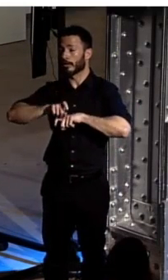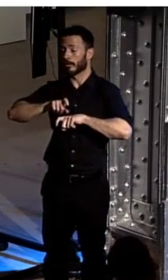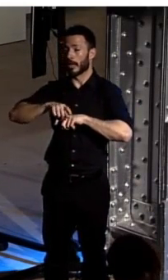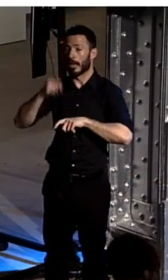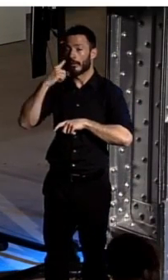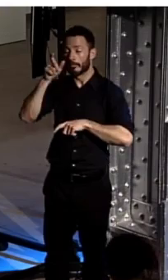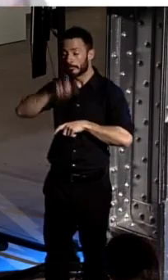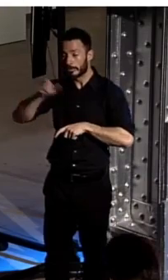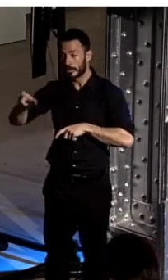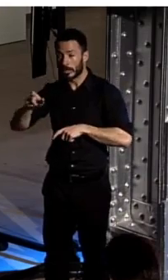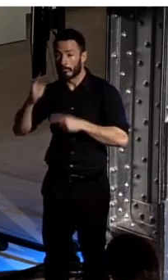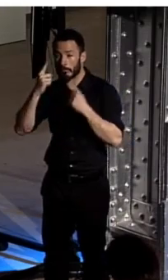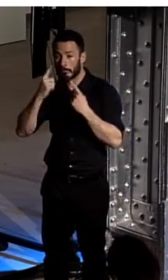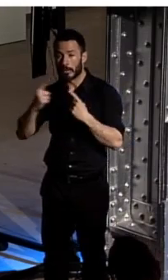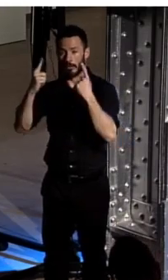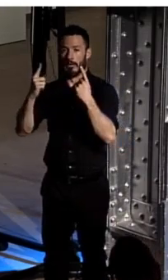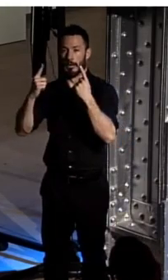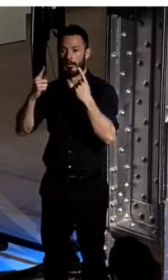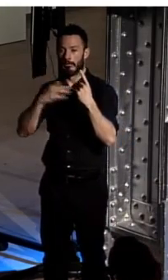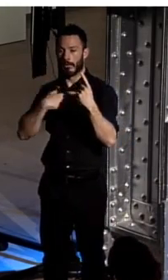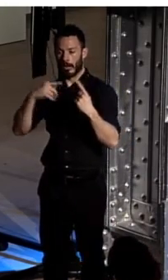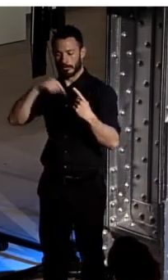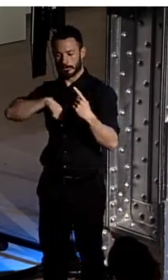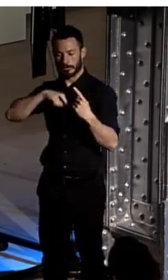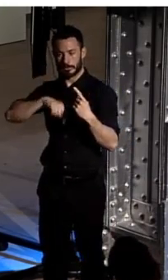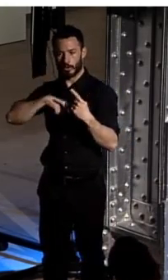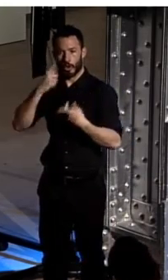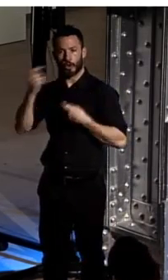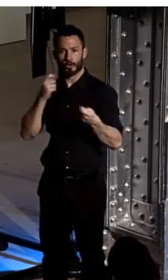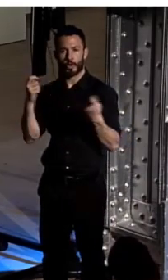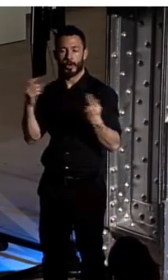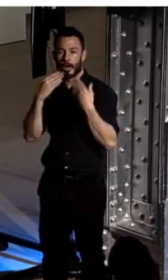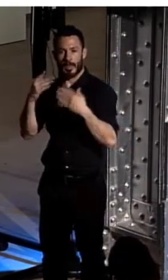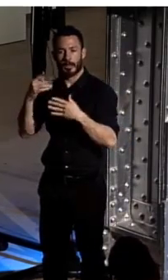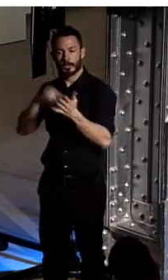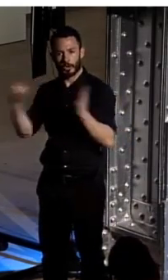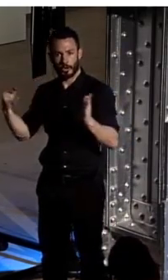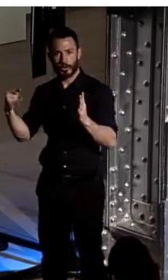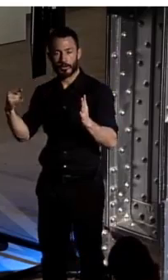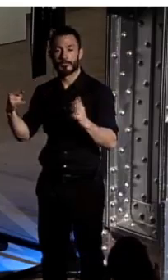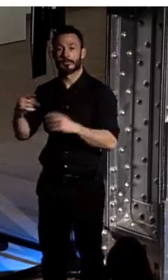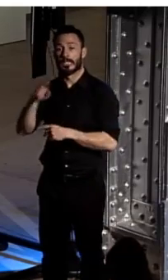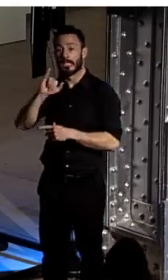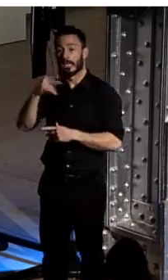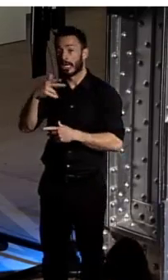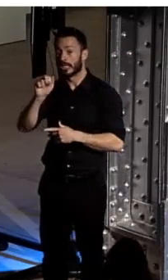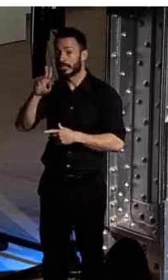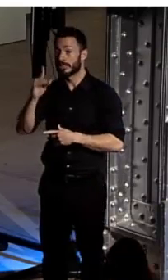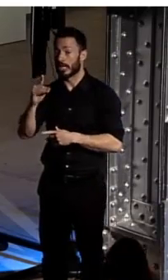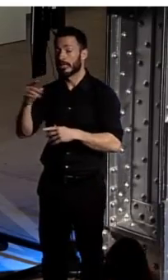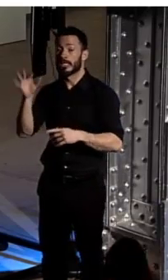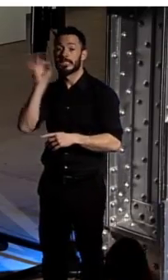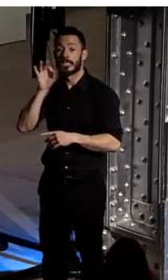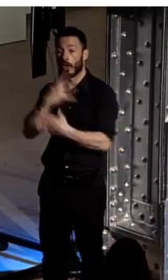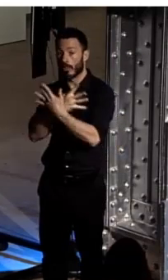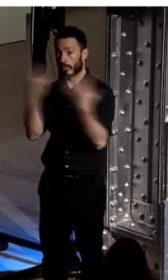primeros que intentaron controlar y afectar las emociones usando tecnología, es curioso el trabajo de Duchenne de Boulogne del siglo